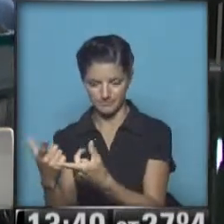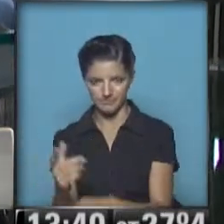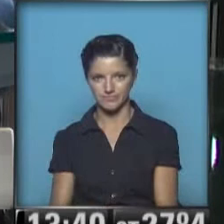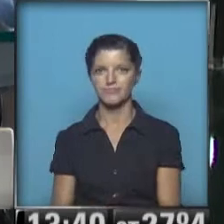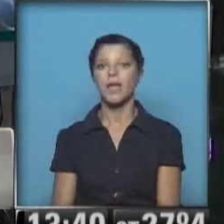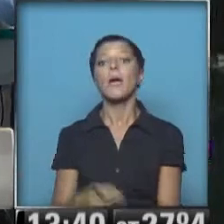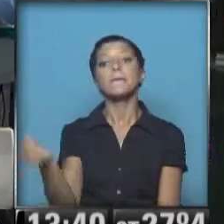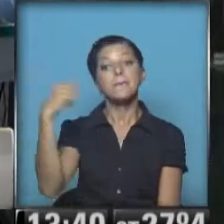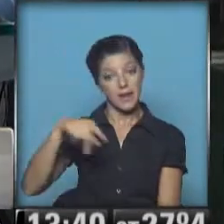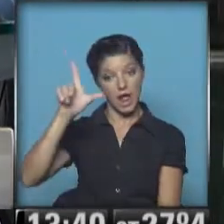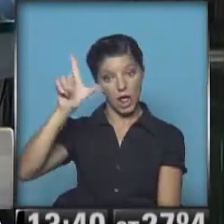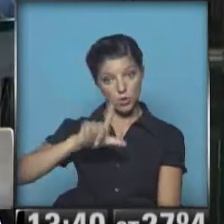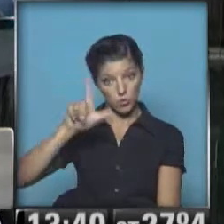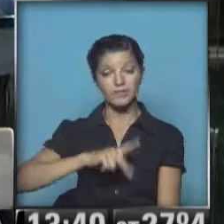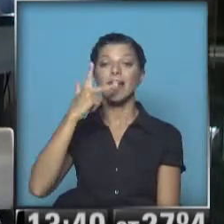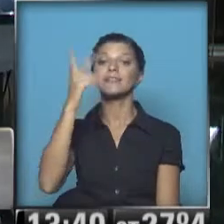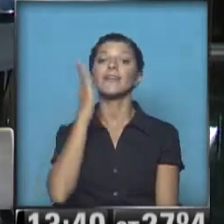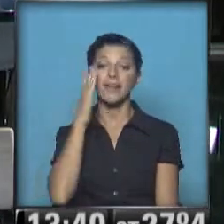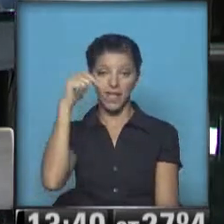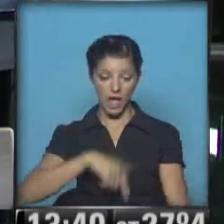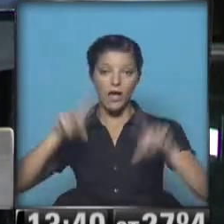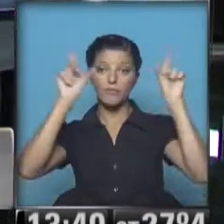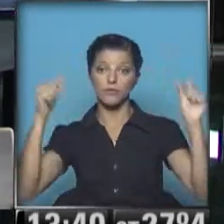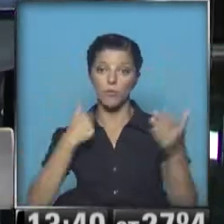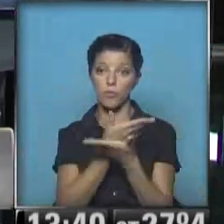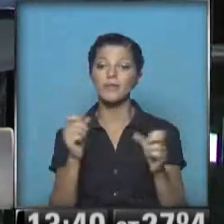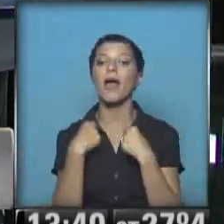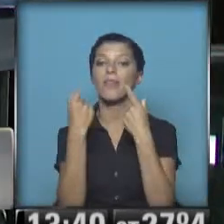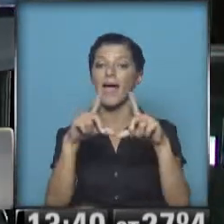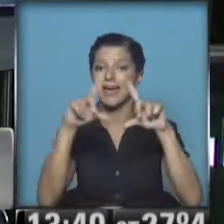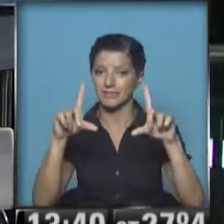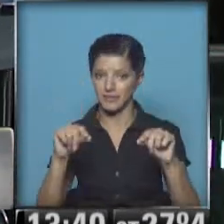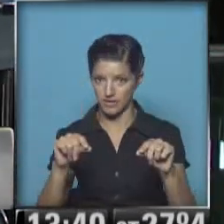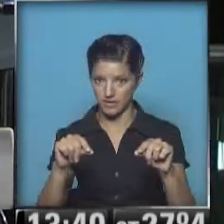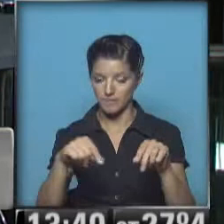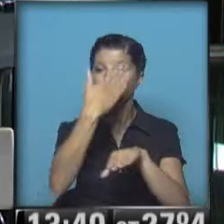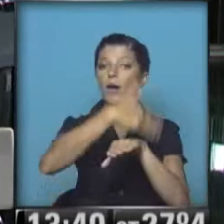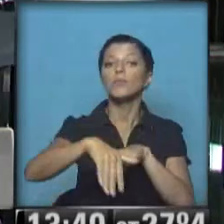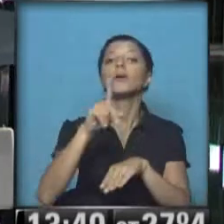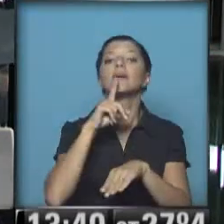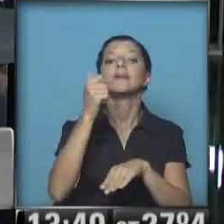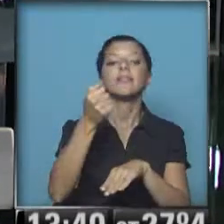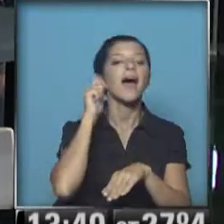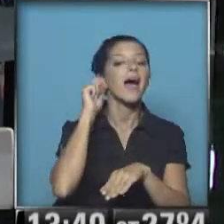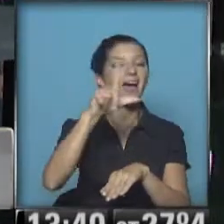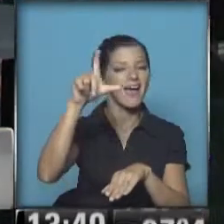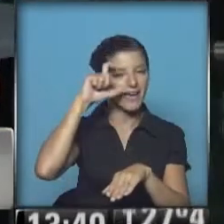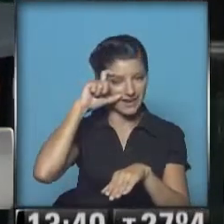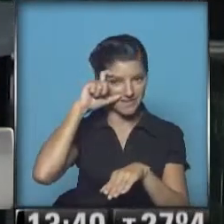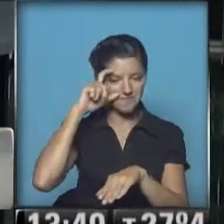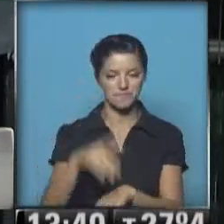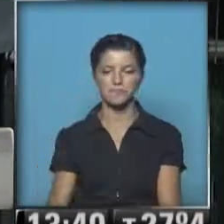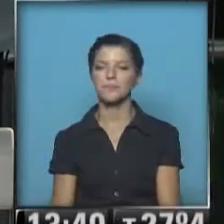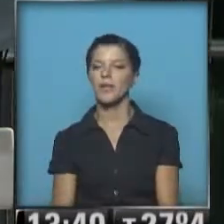pasar el día lunes a las 3 de la tarde a buscarlo aquí por el ingreso de la calle Tagle y Figueroa y Corta. Uh-huh. Ya se van a dar cuenta, lo vienen a buscar acá. Así